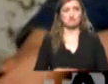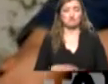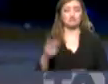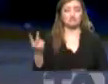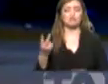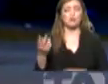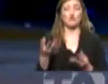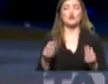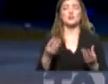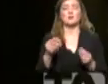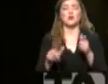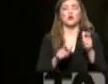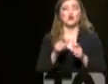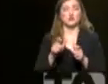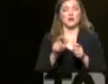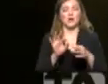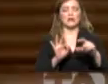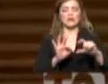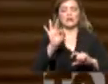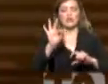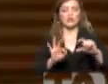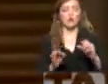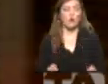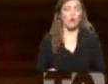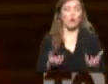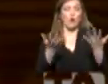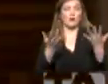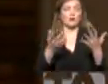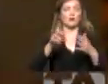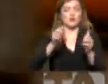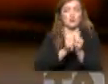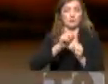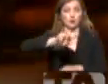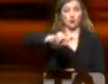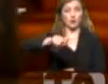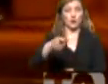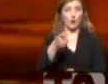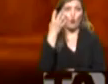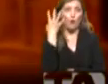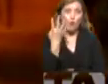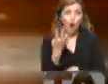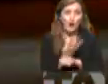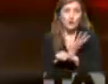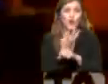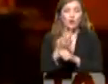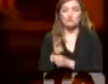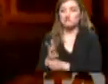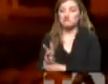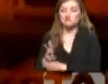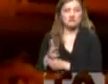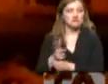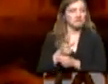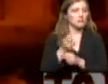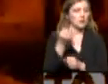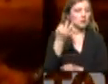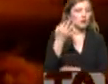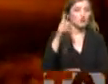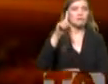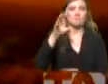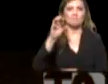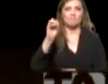Luis hay en las calles, nadie tiene una estadística, pero este equipo de Teleamazonas, solo en 4 horas de recorrido por casi toda la